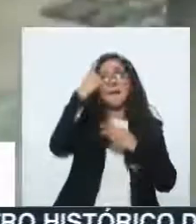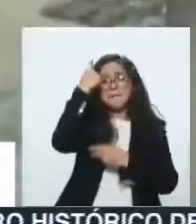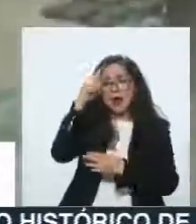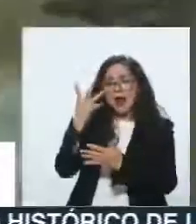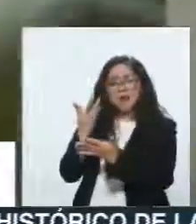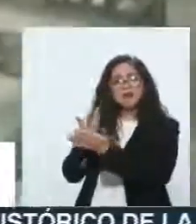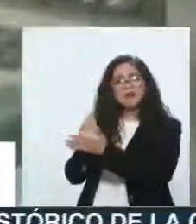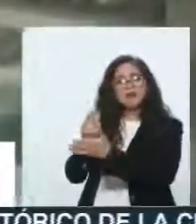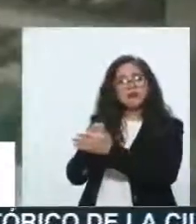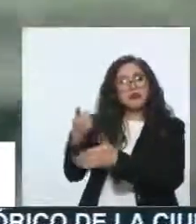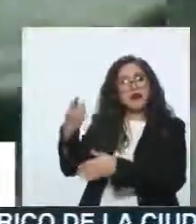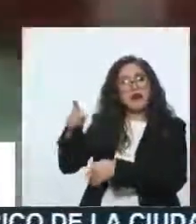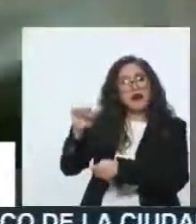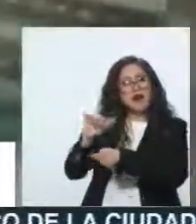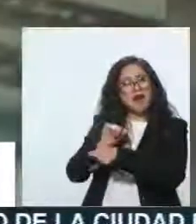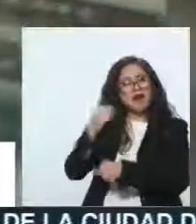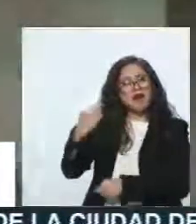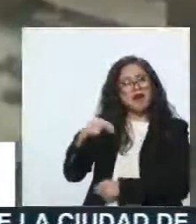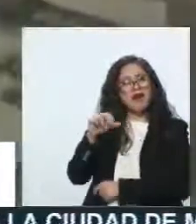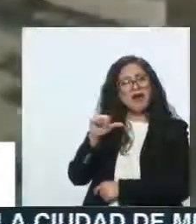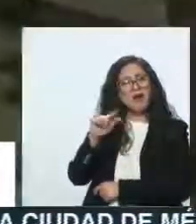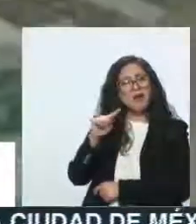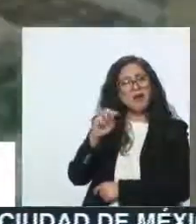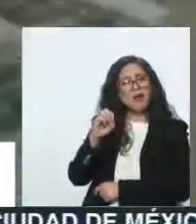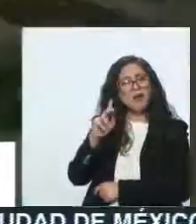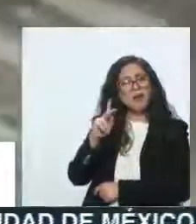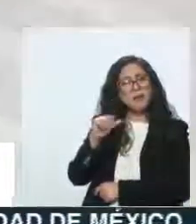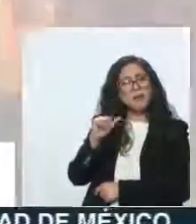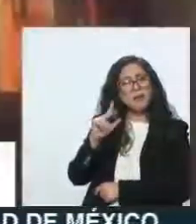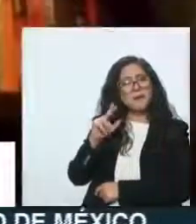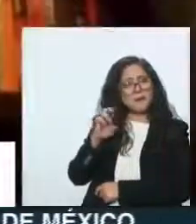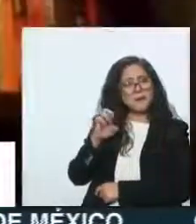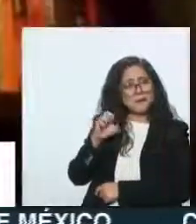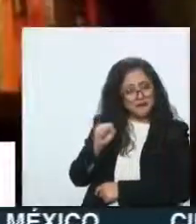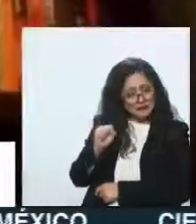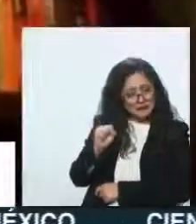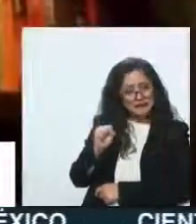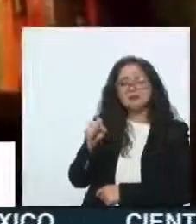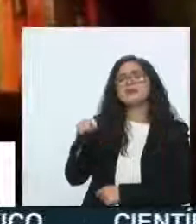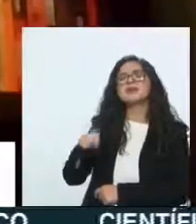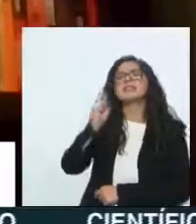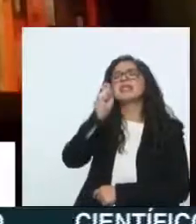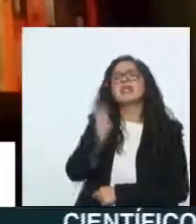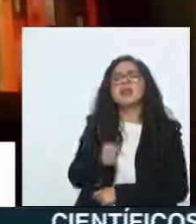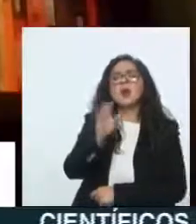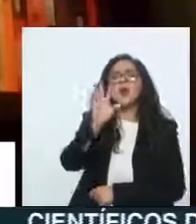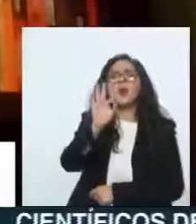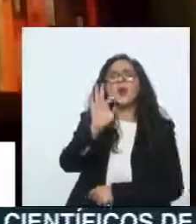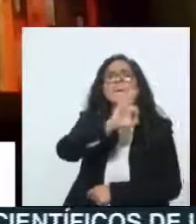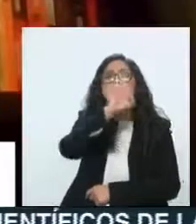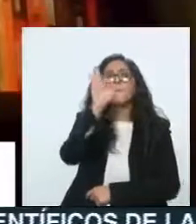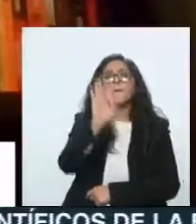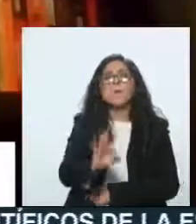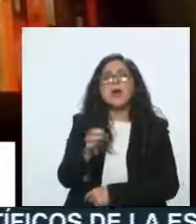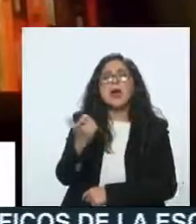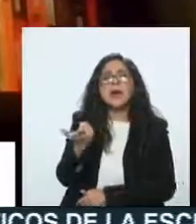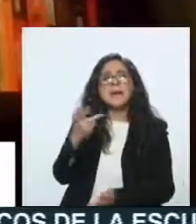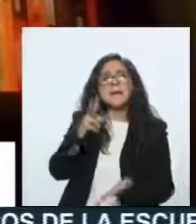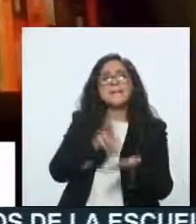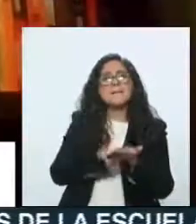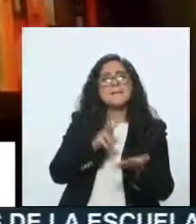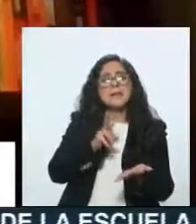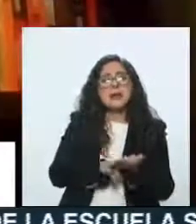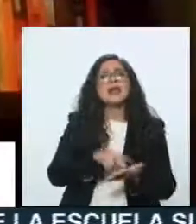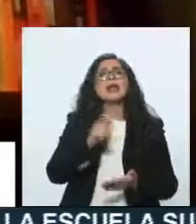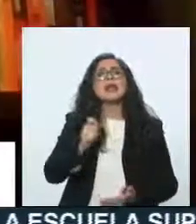también ahí otra cláusula que prevé el nuevo TEMEC, que tiene que ver con que el 40% del valor de los vehículos deberá venir de